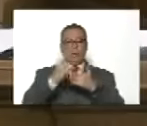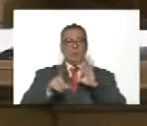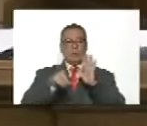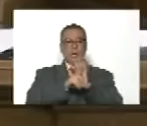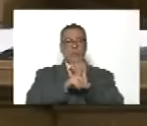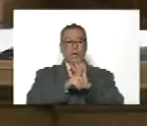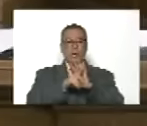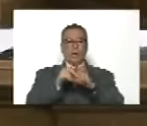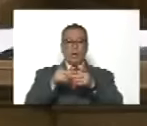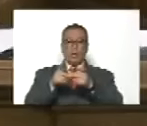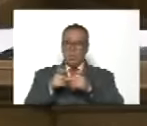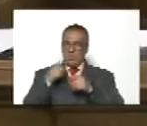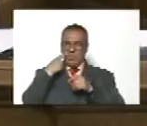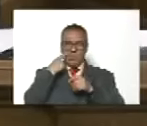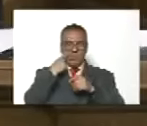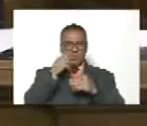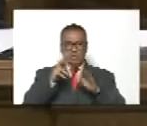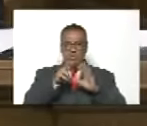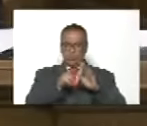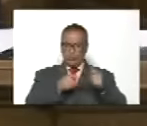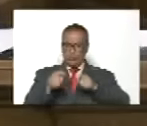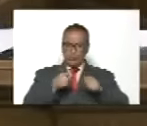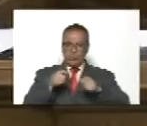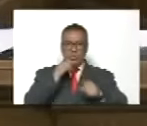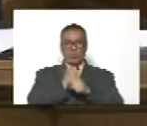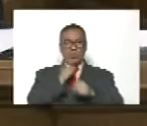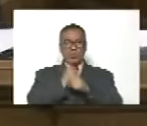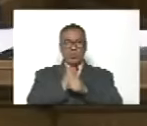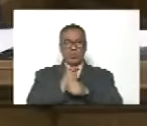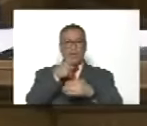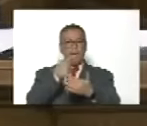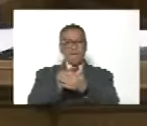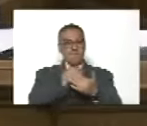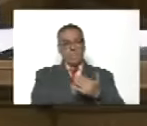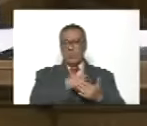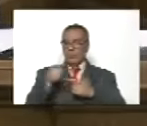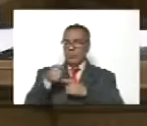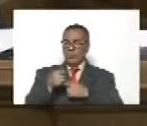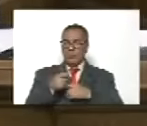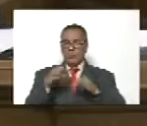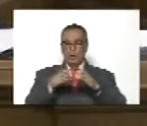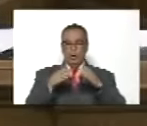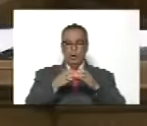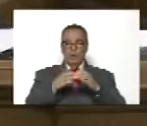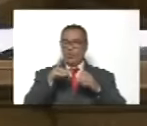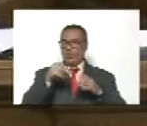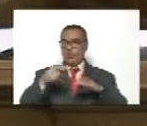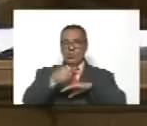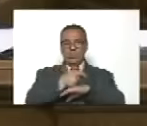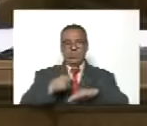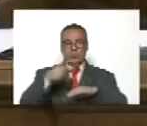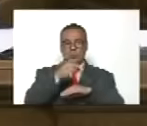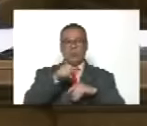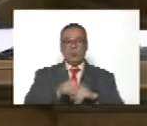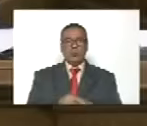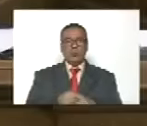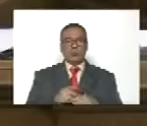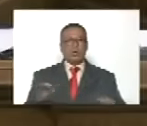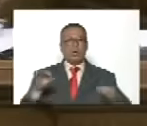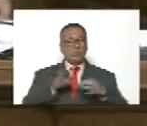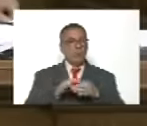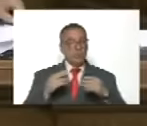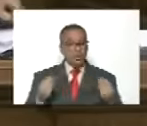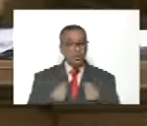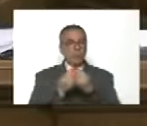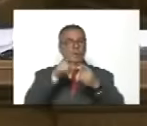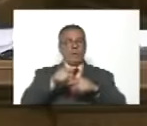ley de fiscalización, regularización, actuación y financiamiento de las organizaciones no gubernamentales y afines,